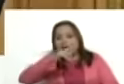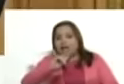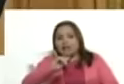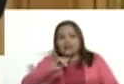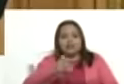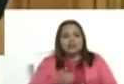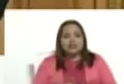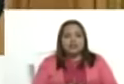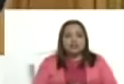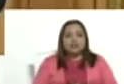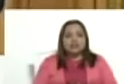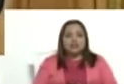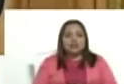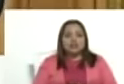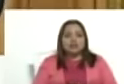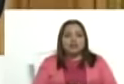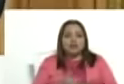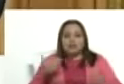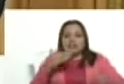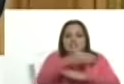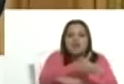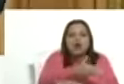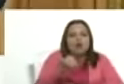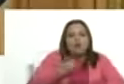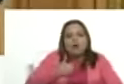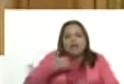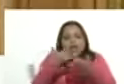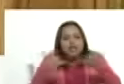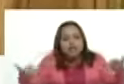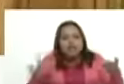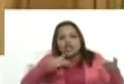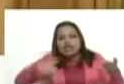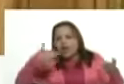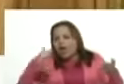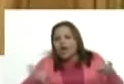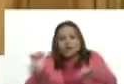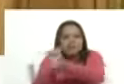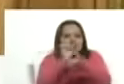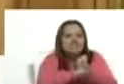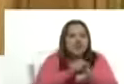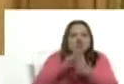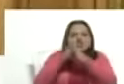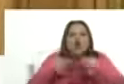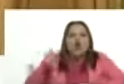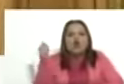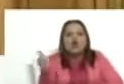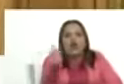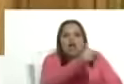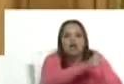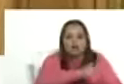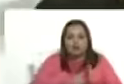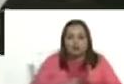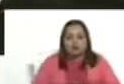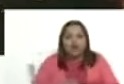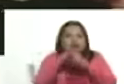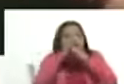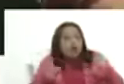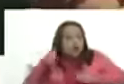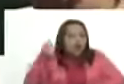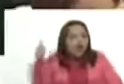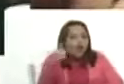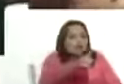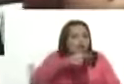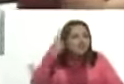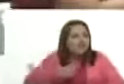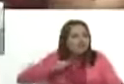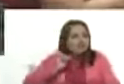cualquier límite permisible y vamos por todos y cada uno. Por todos y cada